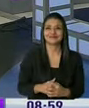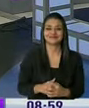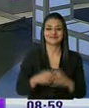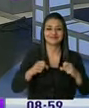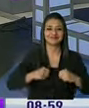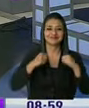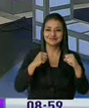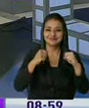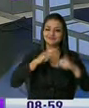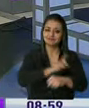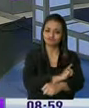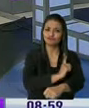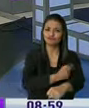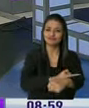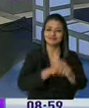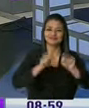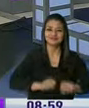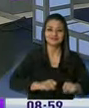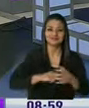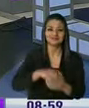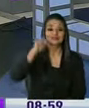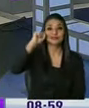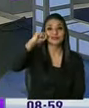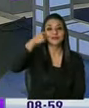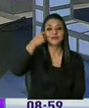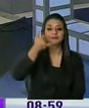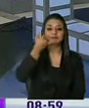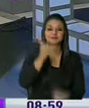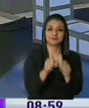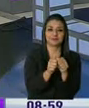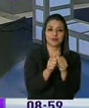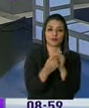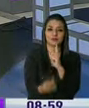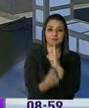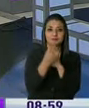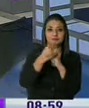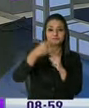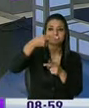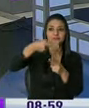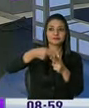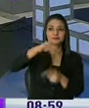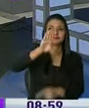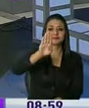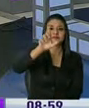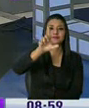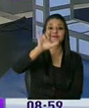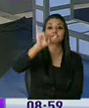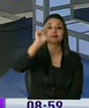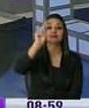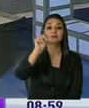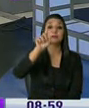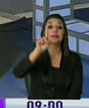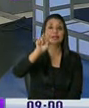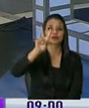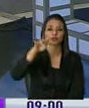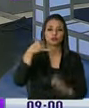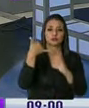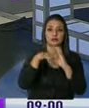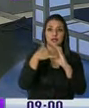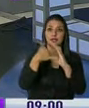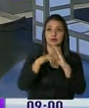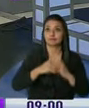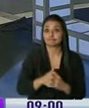power, power. Eso, power. No se olviden de Blindos Chat. Así se escribe, Blindos Chat, es Blindos Chat, así sería la